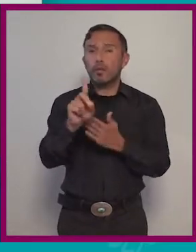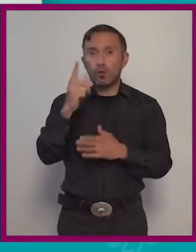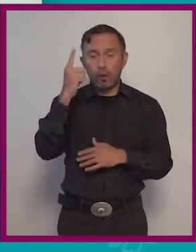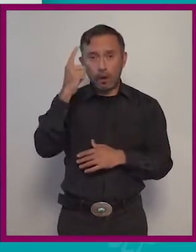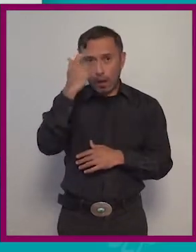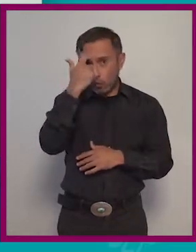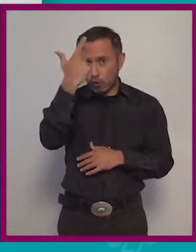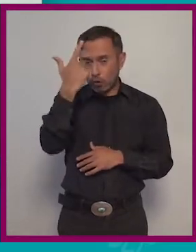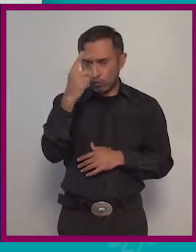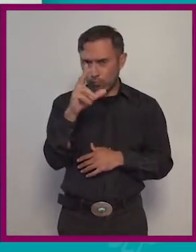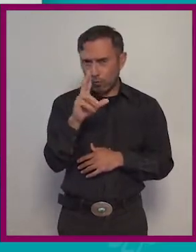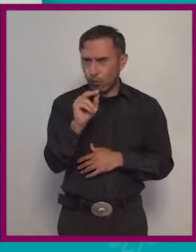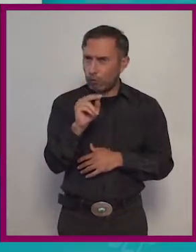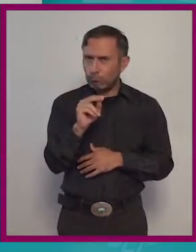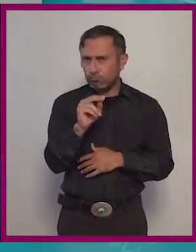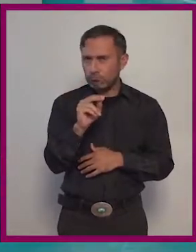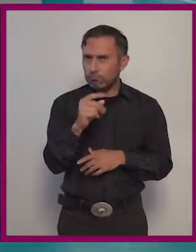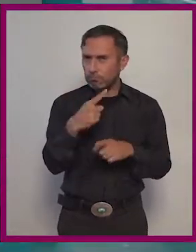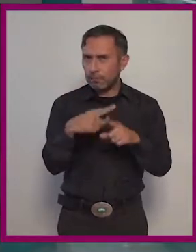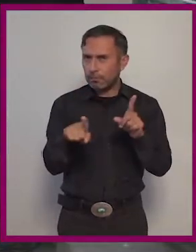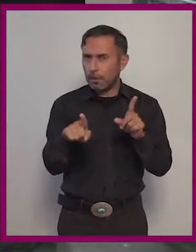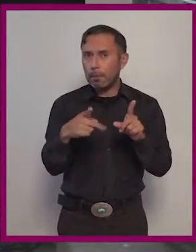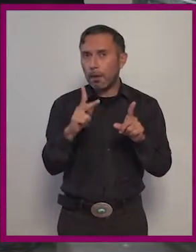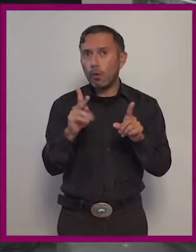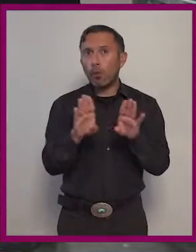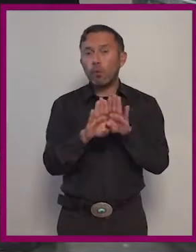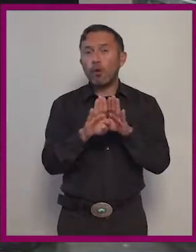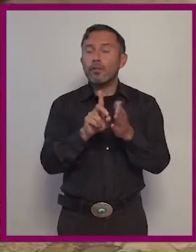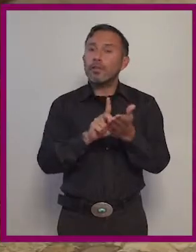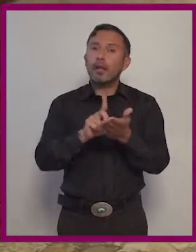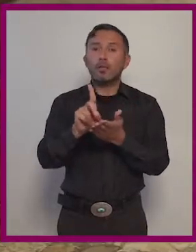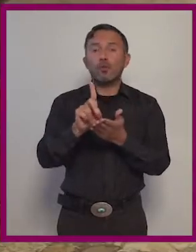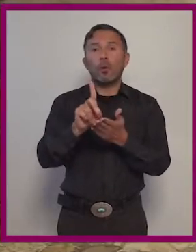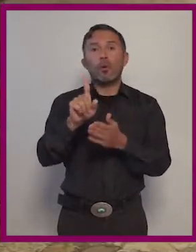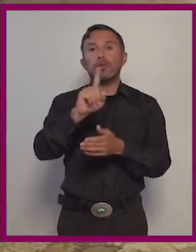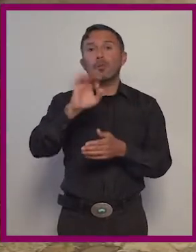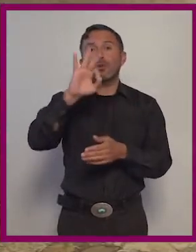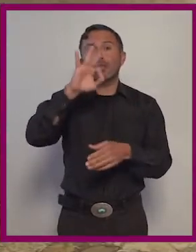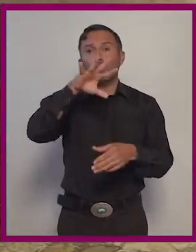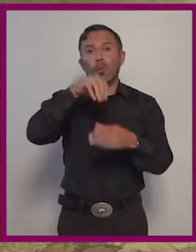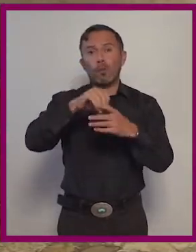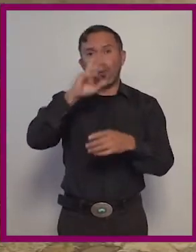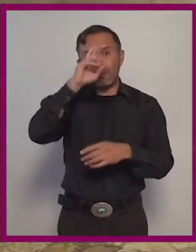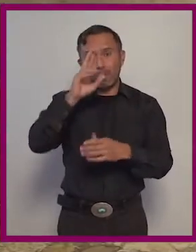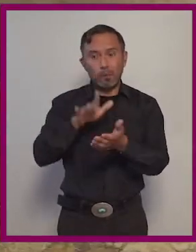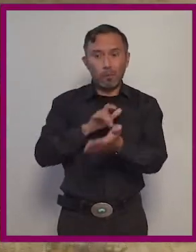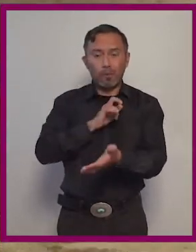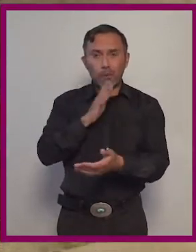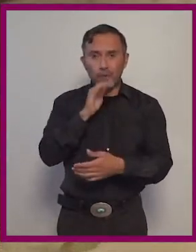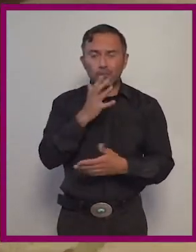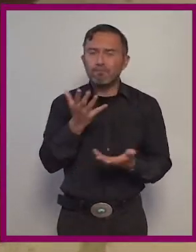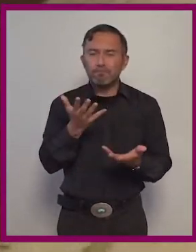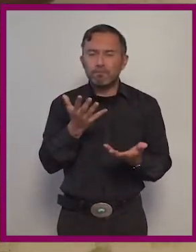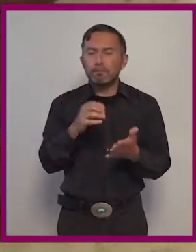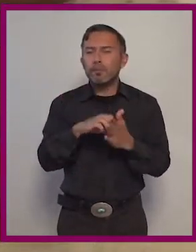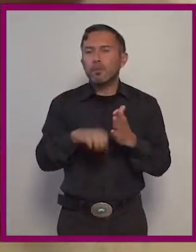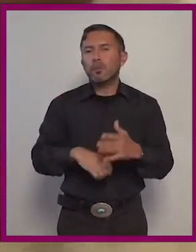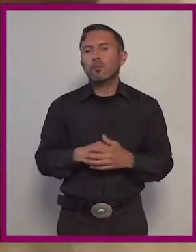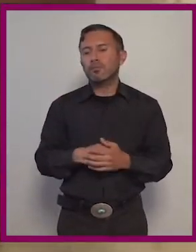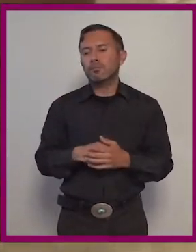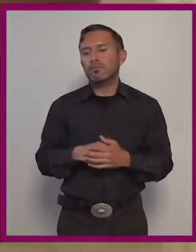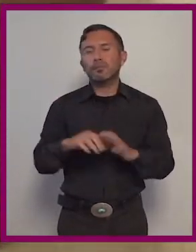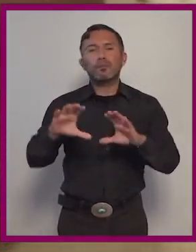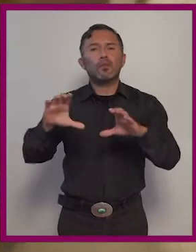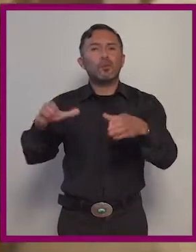pero tampoco son, digamos, un derecho absoluto. Por ejemplo, en la comunidad X, el artesano